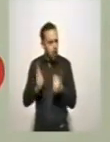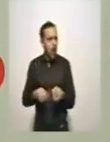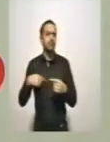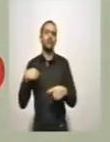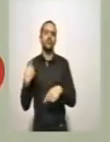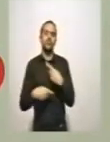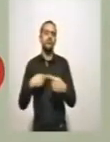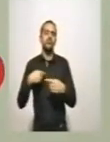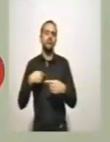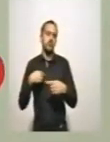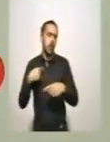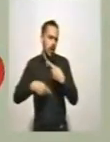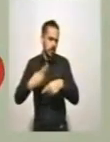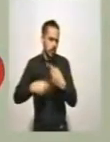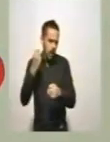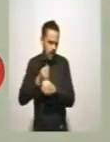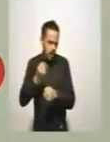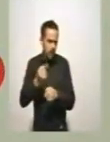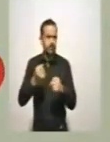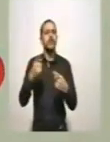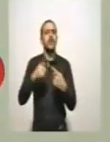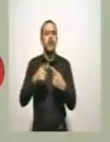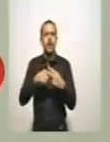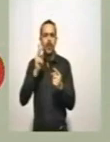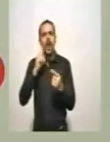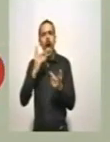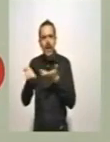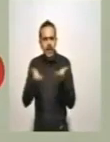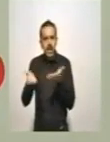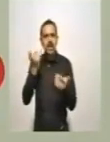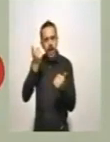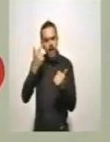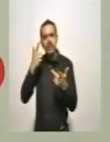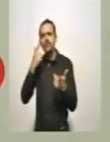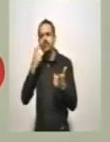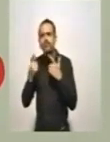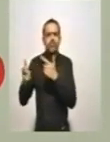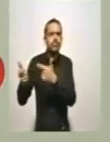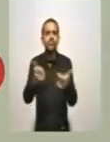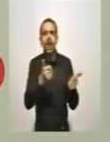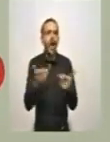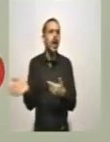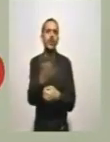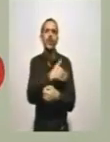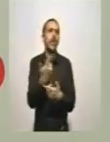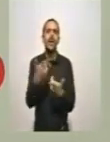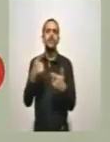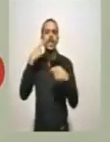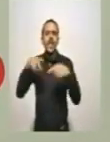la asistencia y el monitoreo permanente a todas las instituciones del deporte entrerriano,